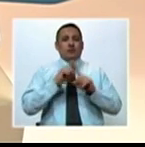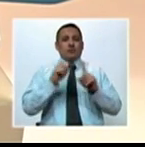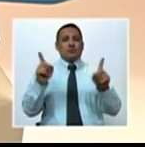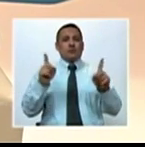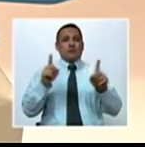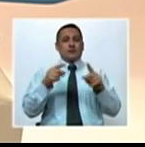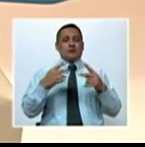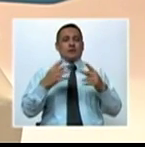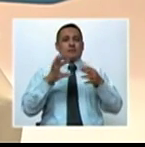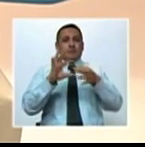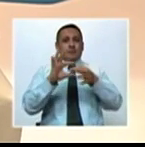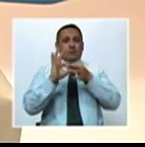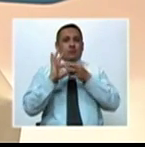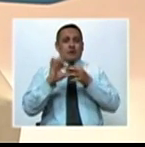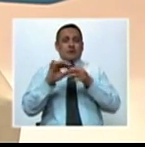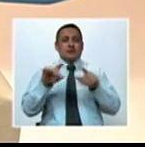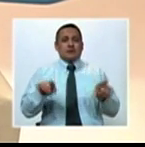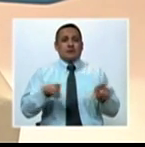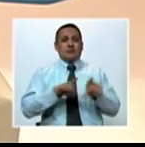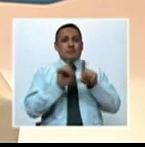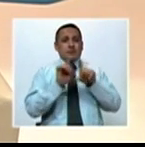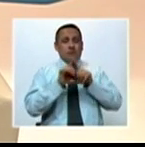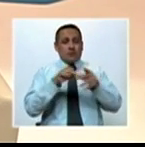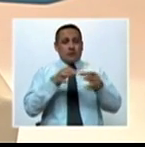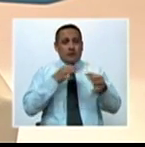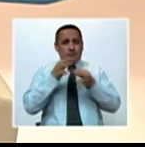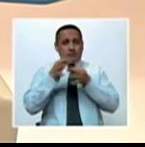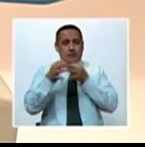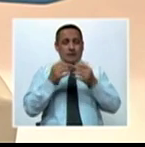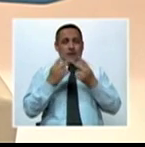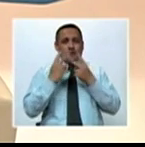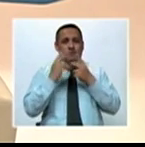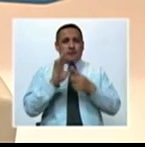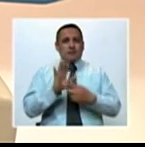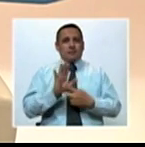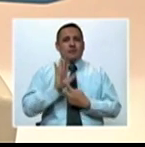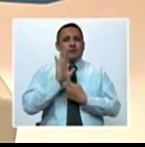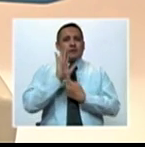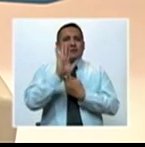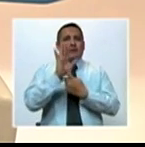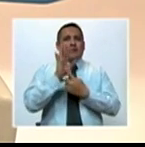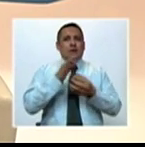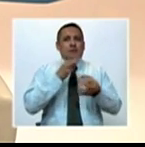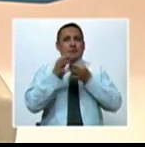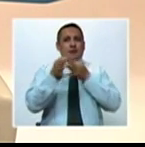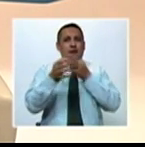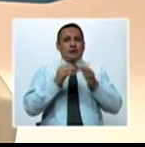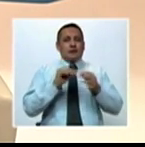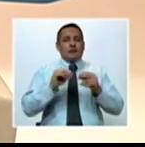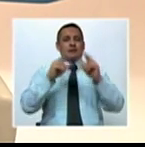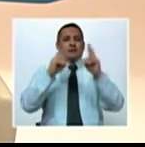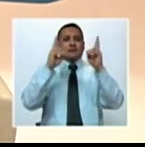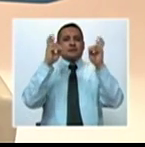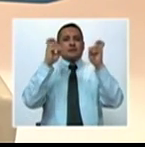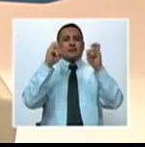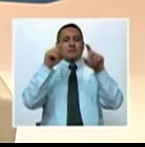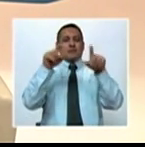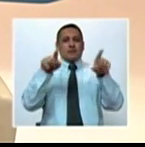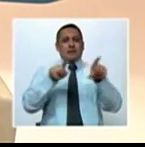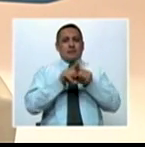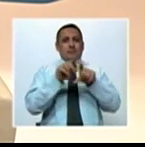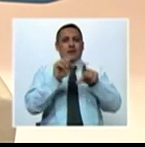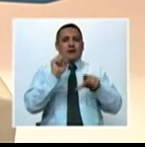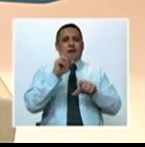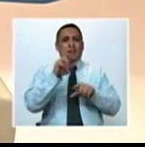es de precedente vinculante, así que si lo quiere citar, ahí le digo para que lo apunte: caso